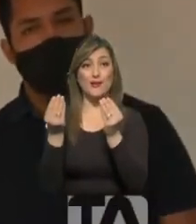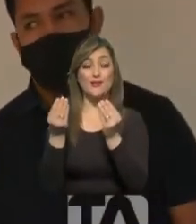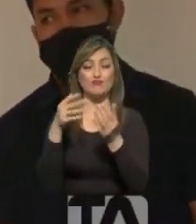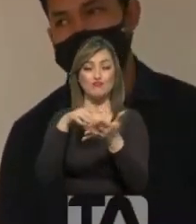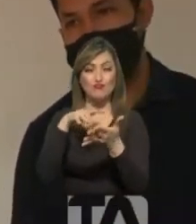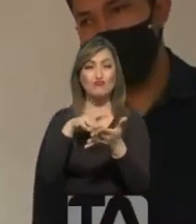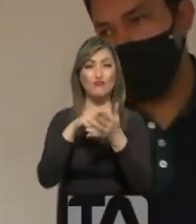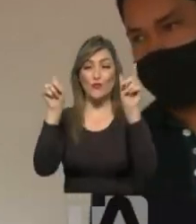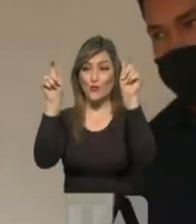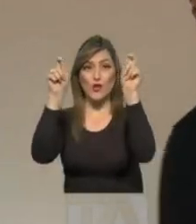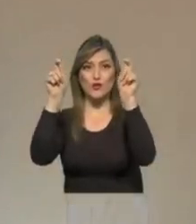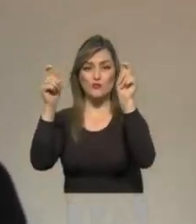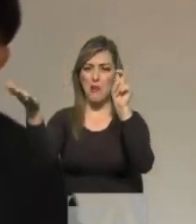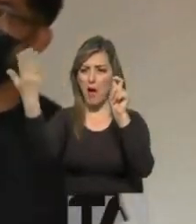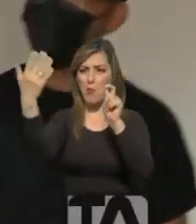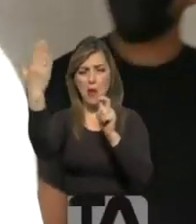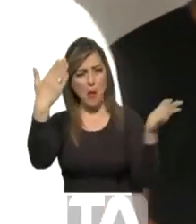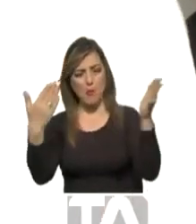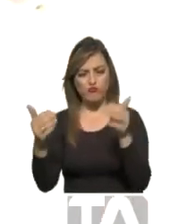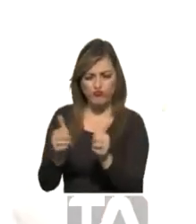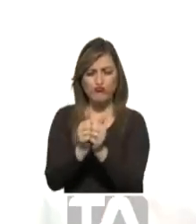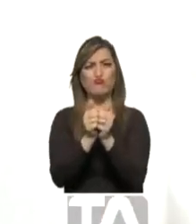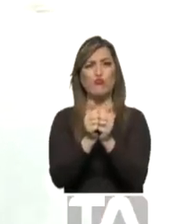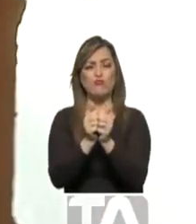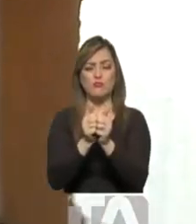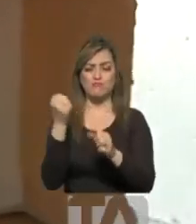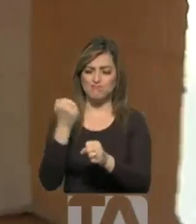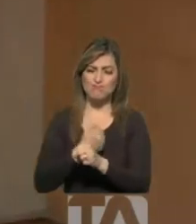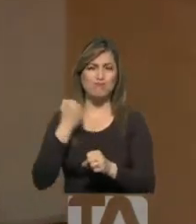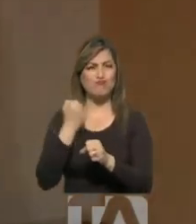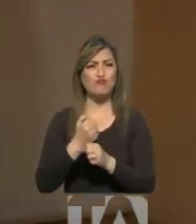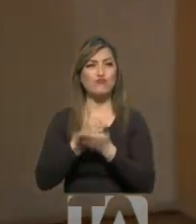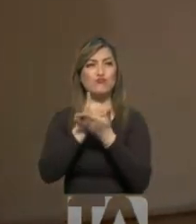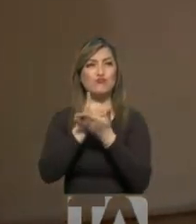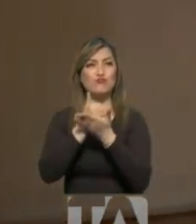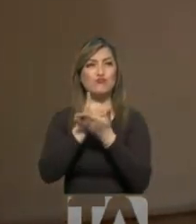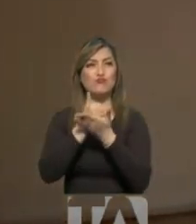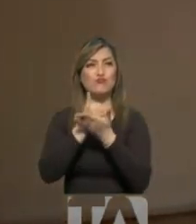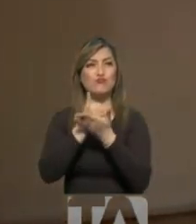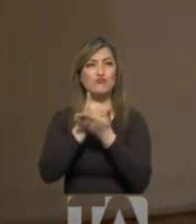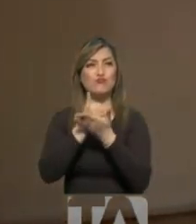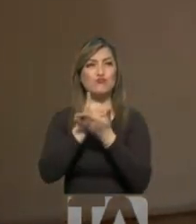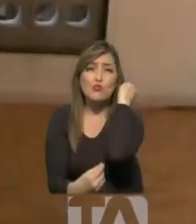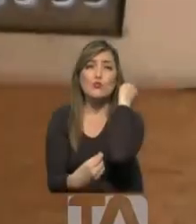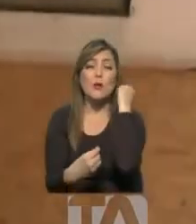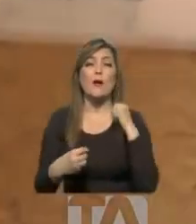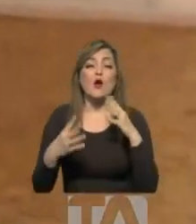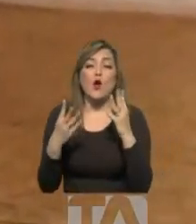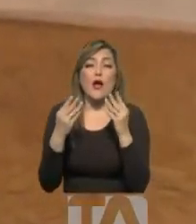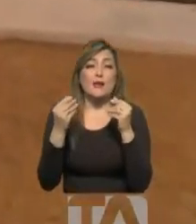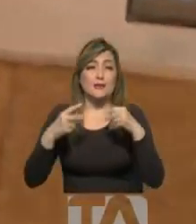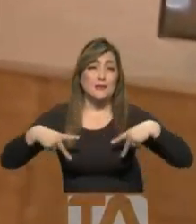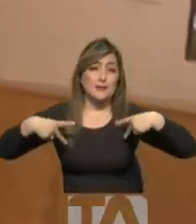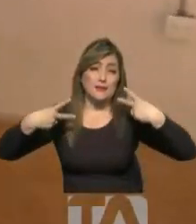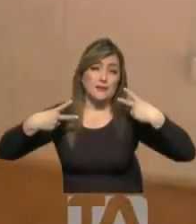academia, fundaciones, pueden ayudar y pueden colaborar para que personas de escasos por